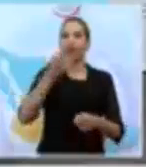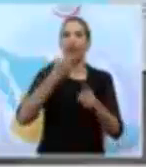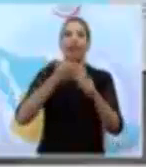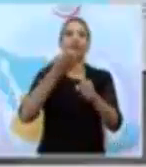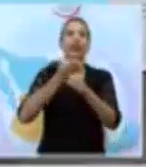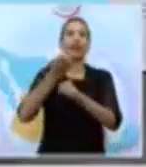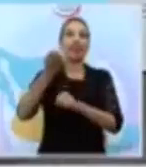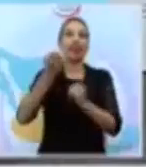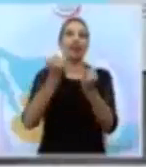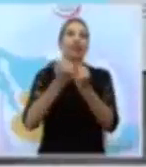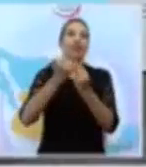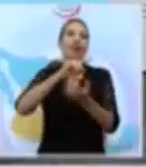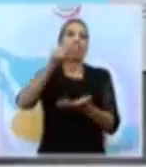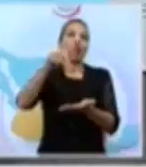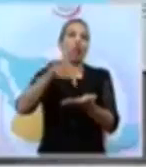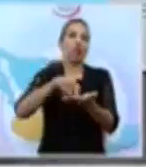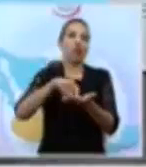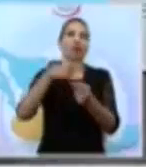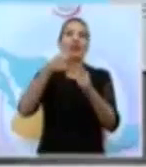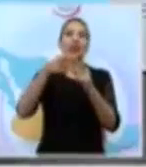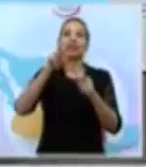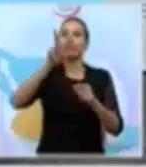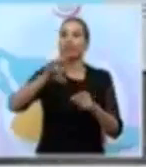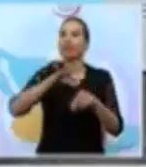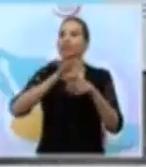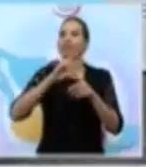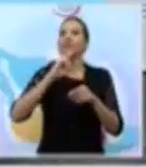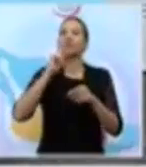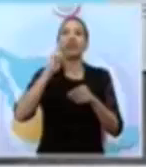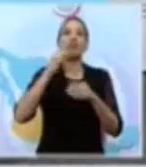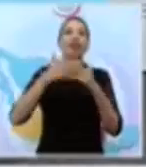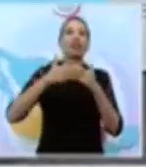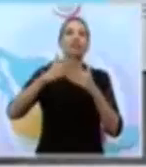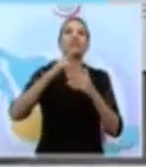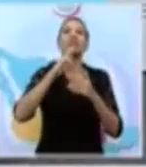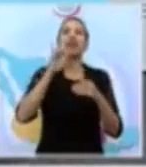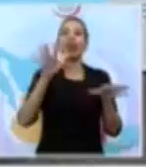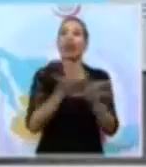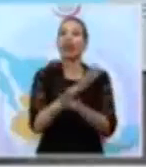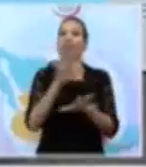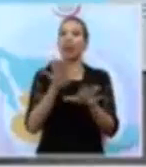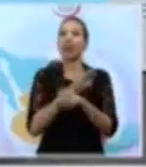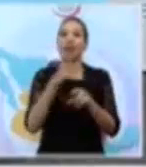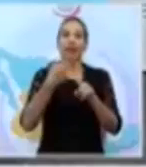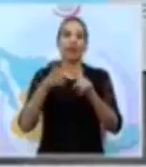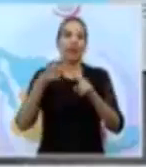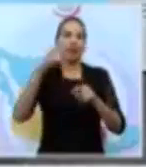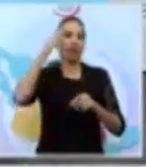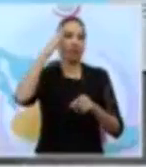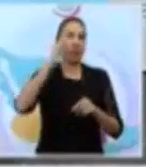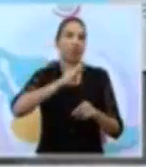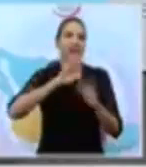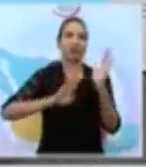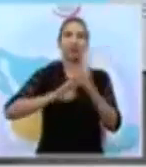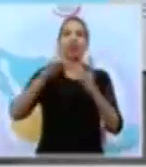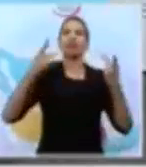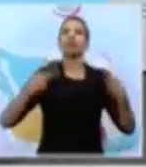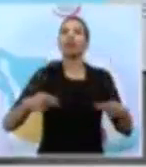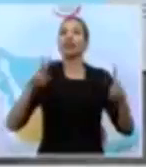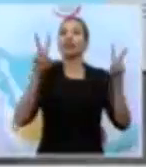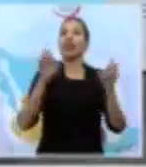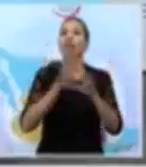y local que realmente amplíen las capacidades de las personas. También el tema